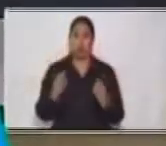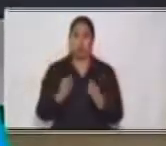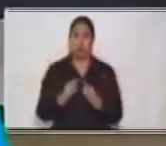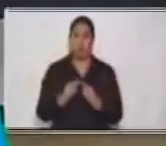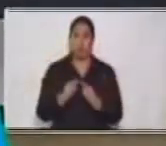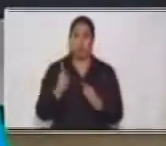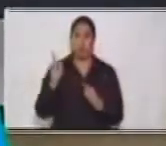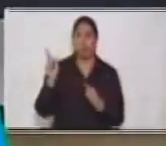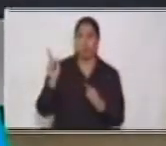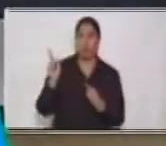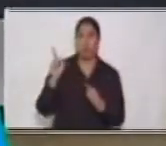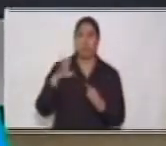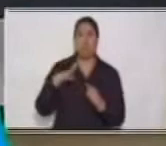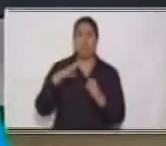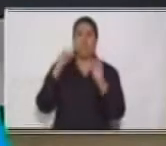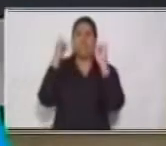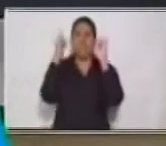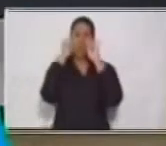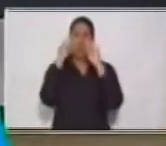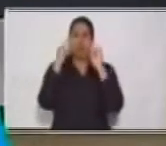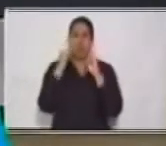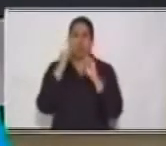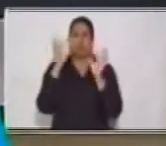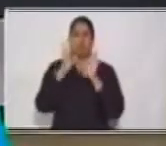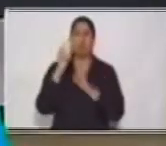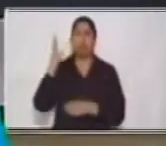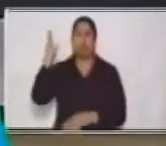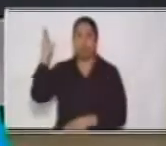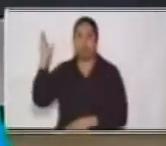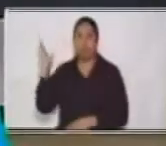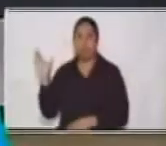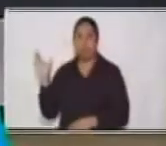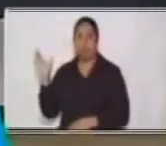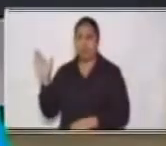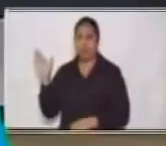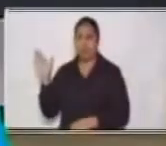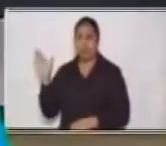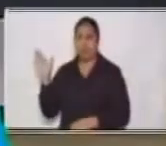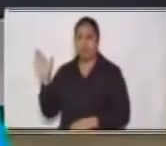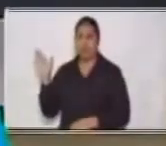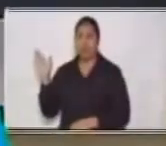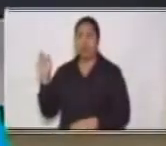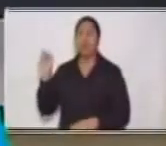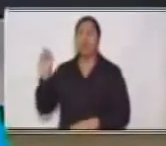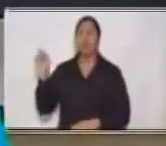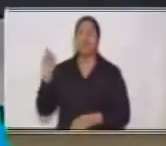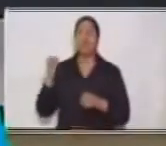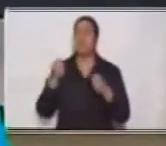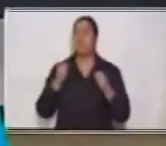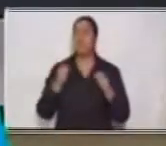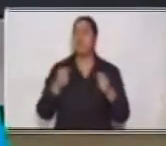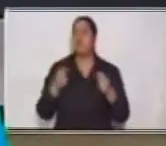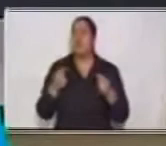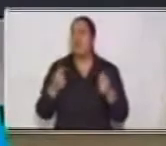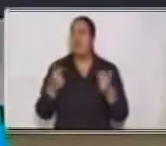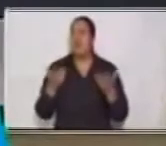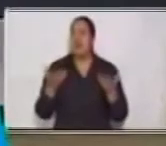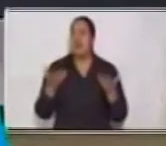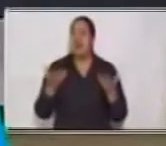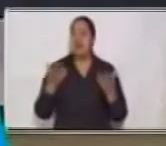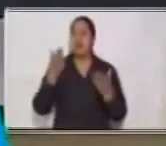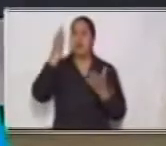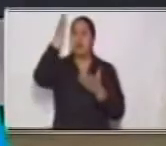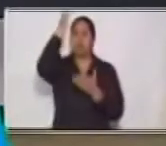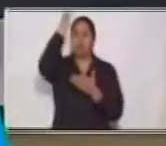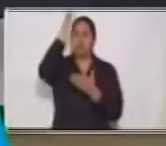su imagen acá en el cono invertido, y hacemos pasar un plano cortando ambos